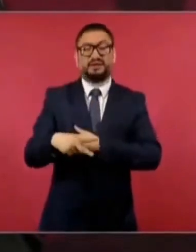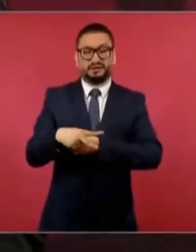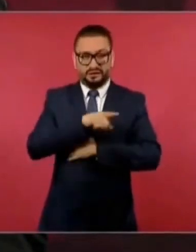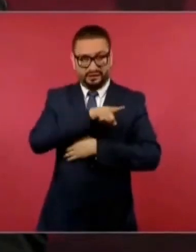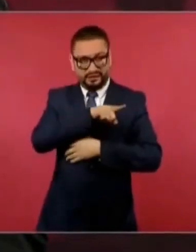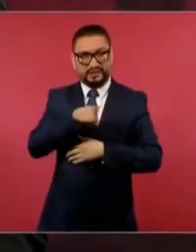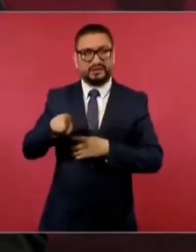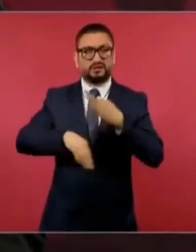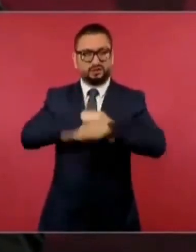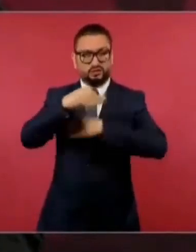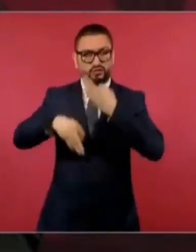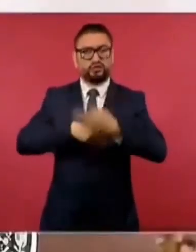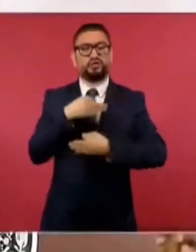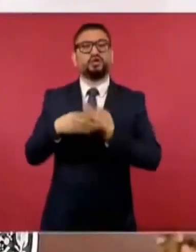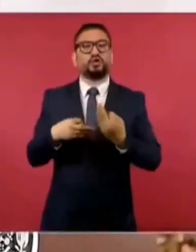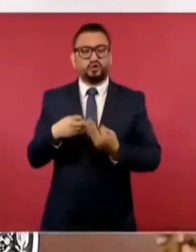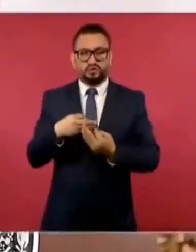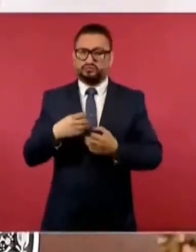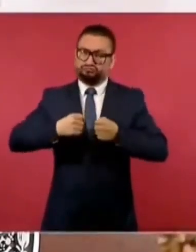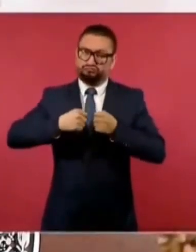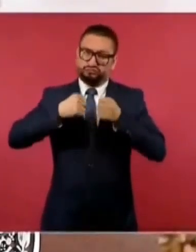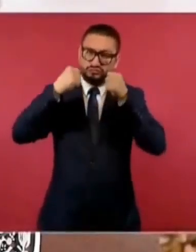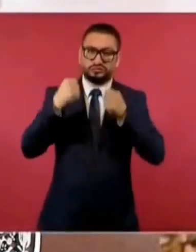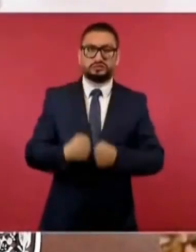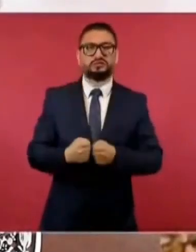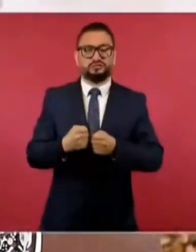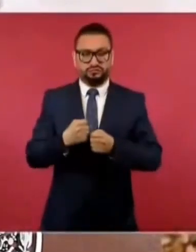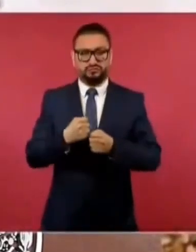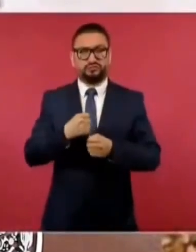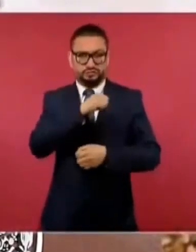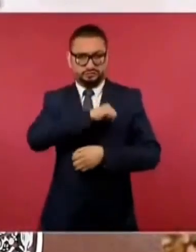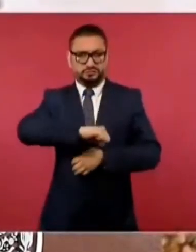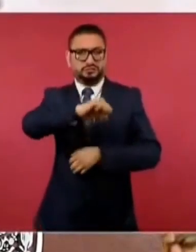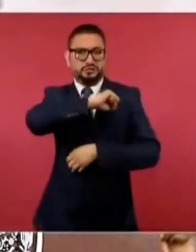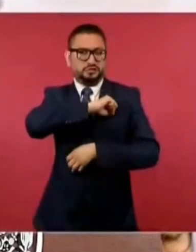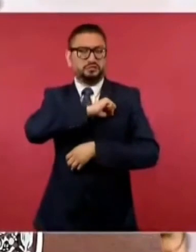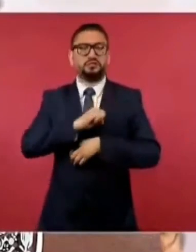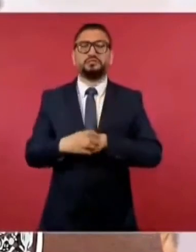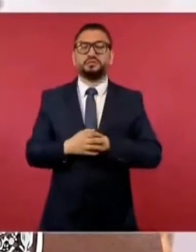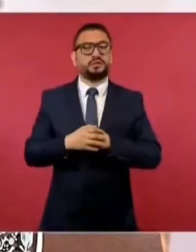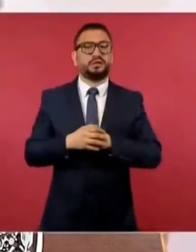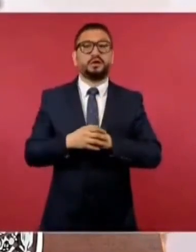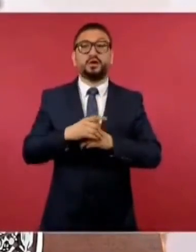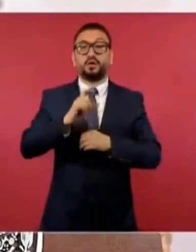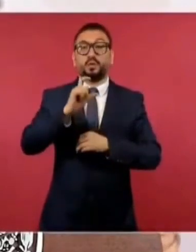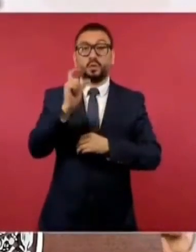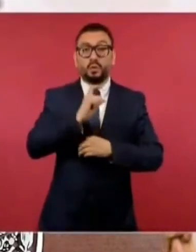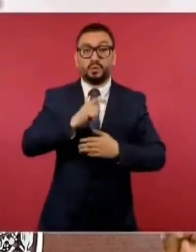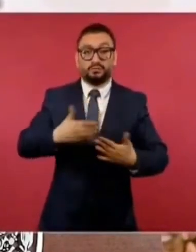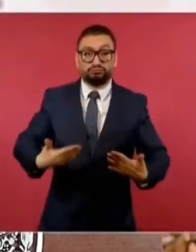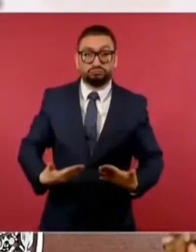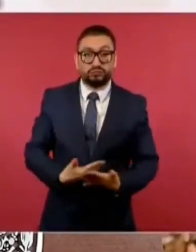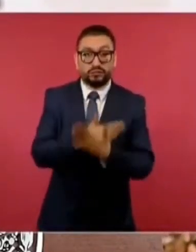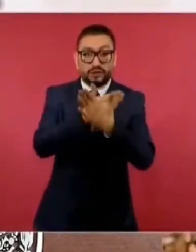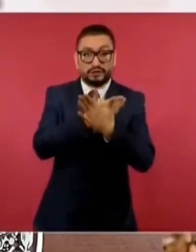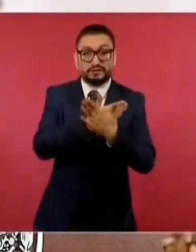tengan garantizada la seguridad social, desde que se nace hasta que se